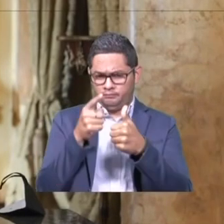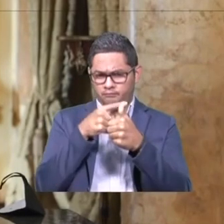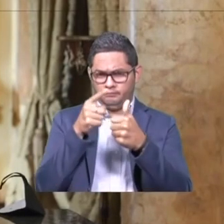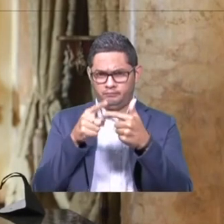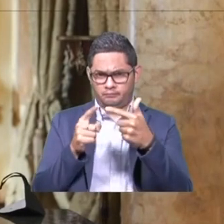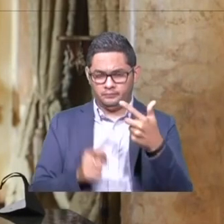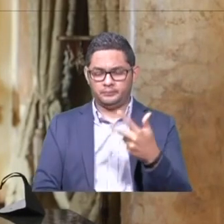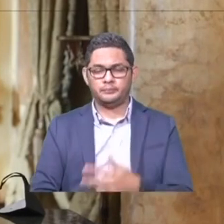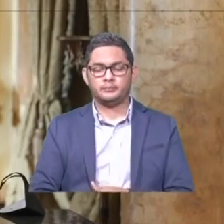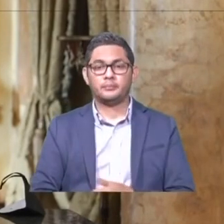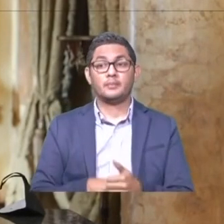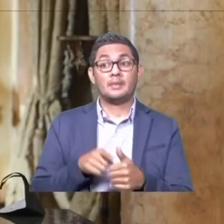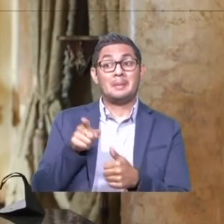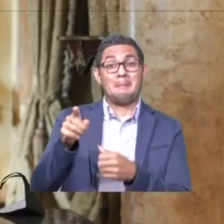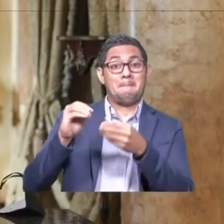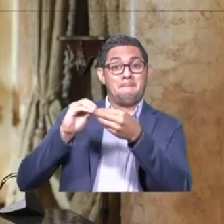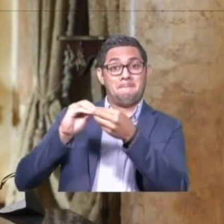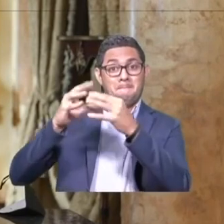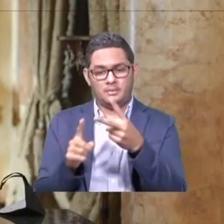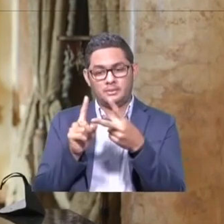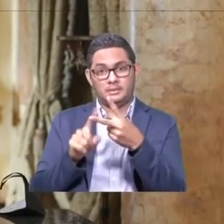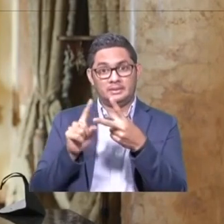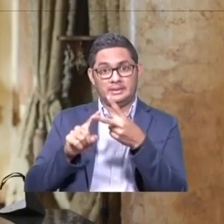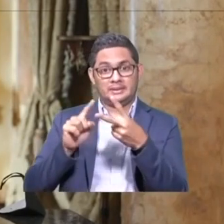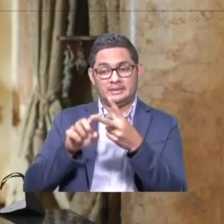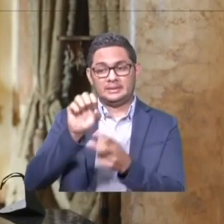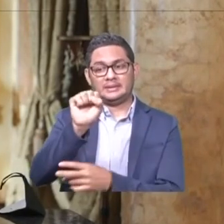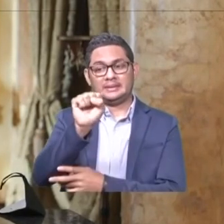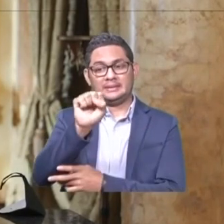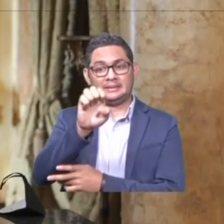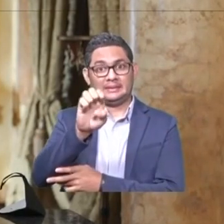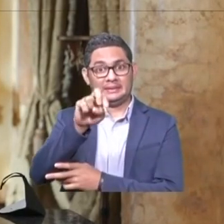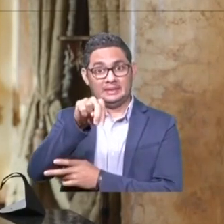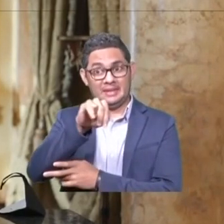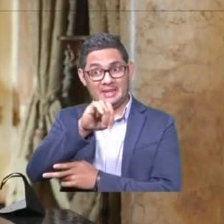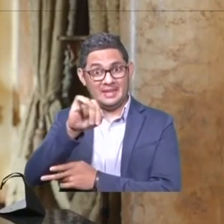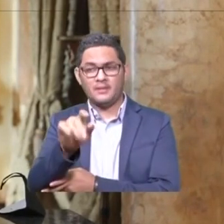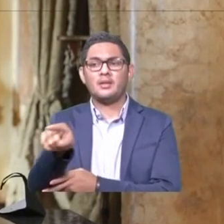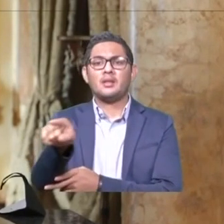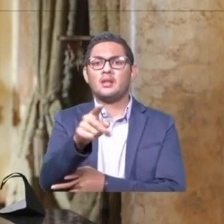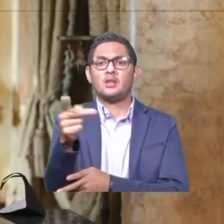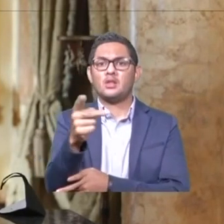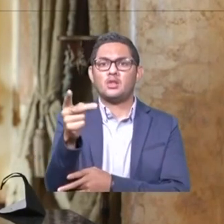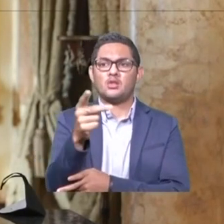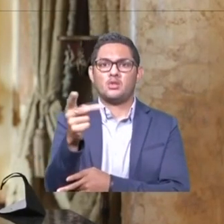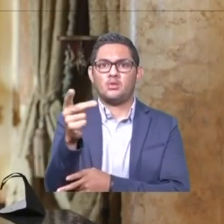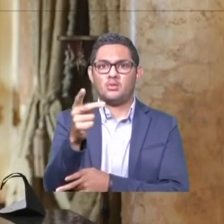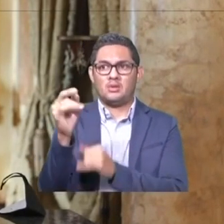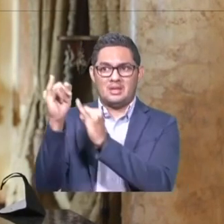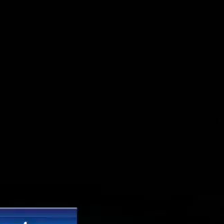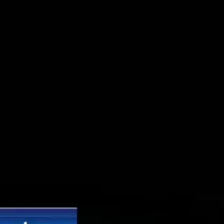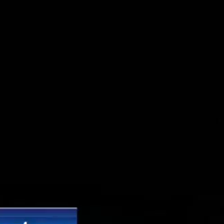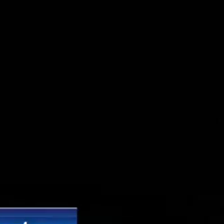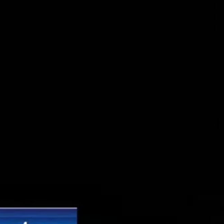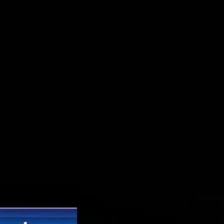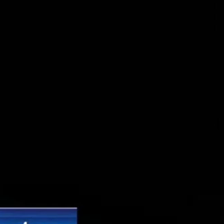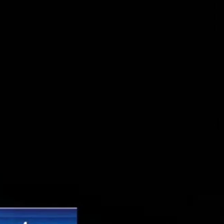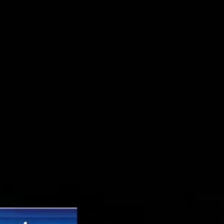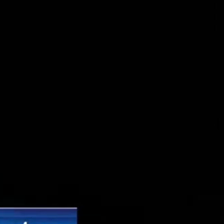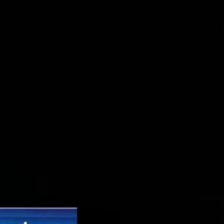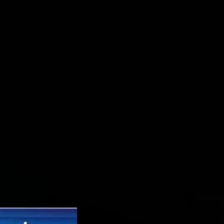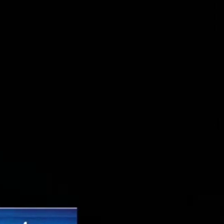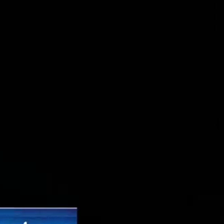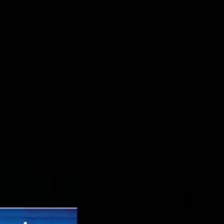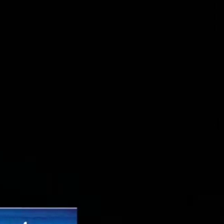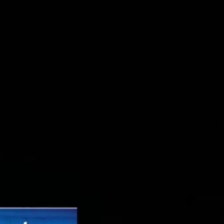Instruyo al Mides y al CENIAF a constituirse en querellantes como partes afectadas. No tomen